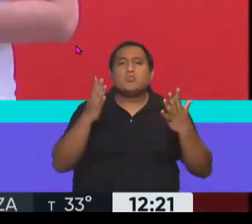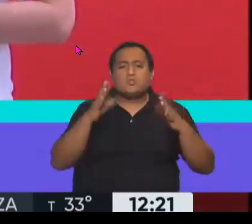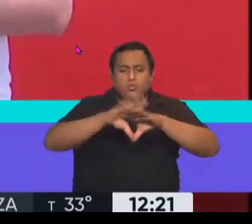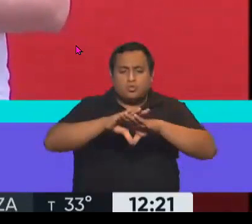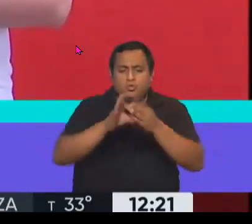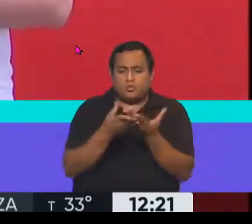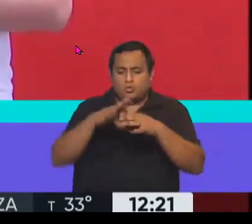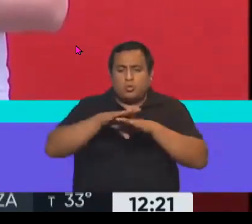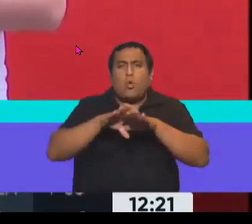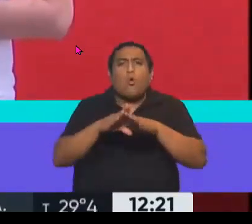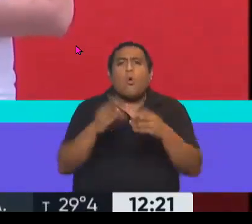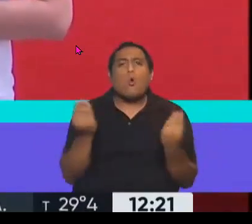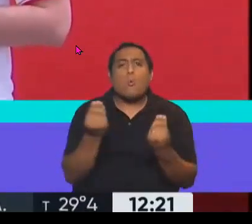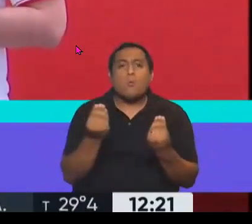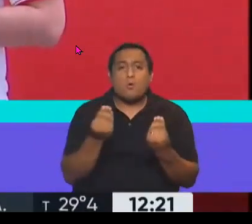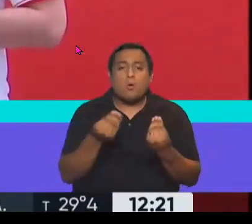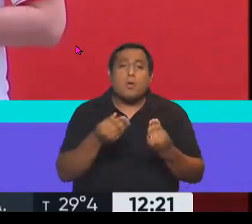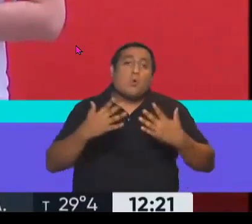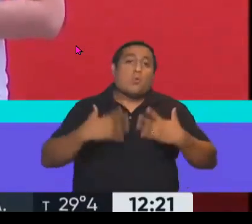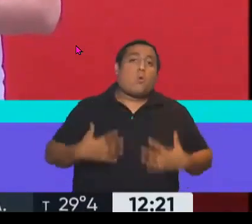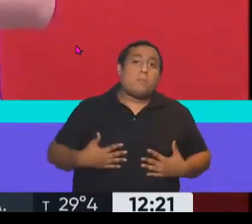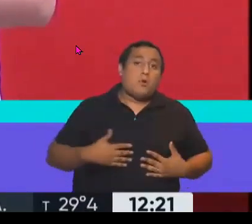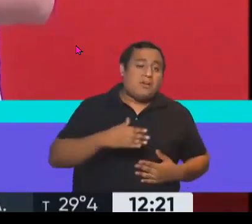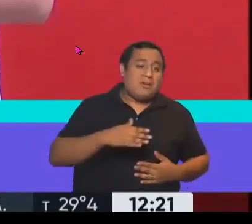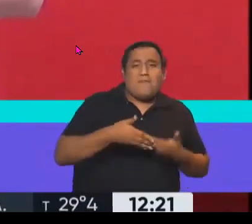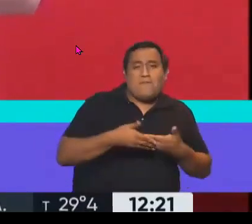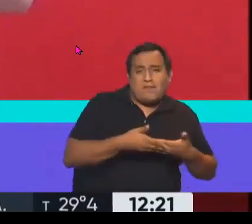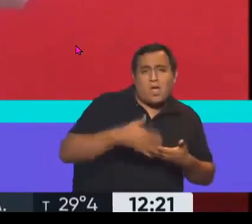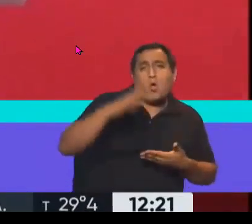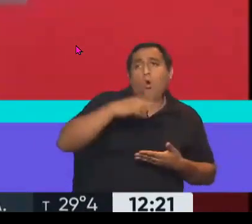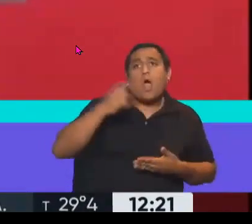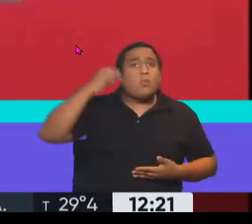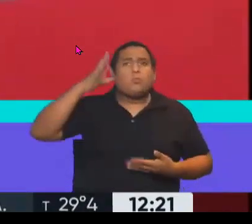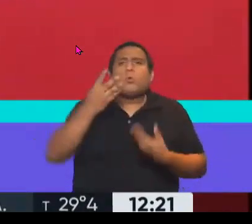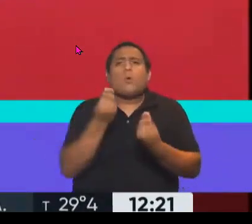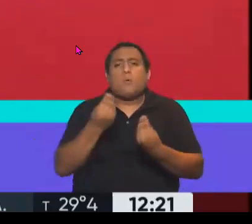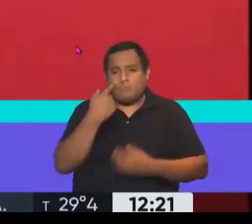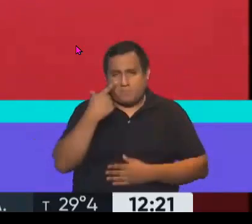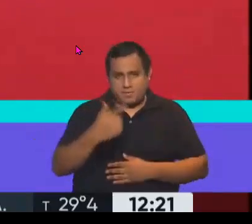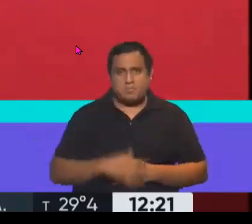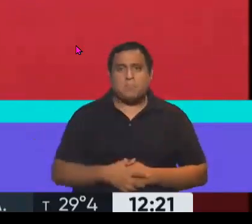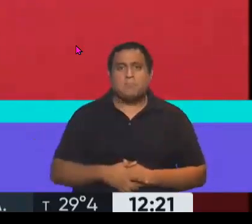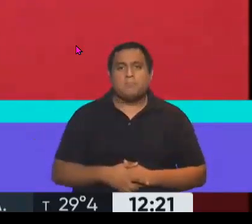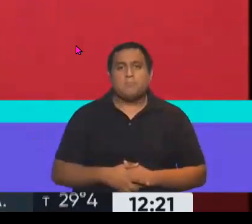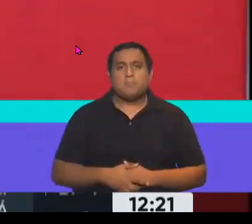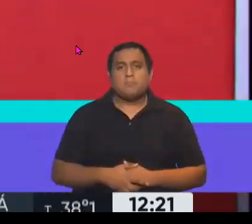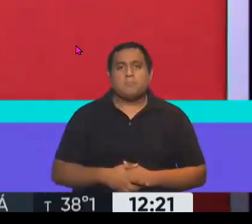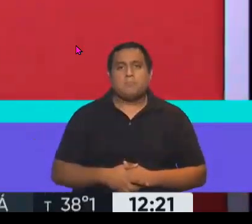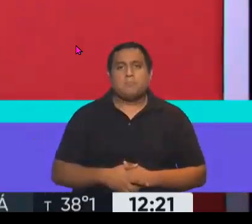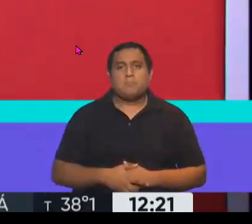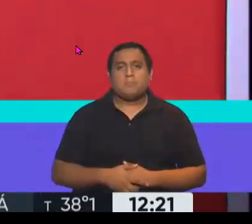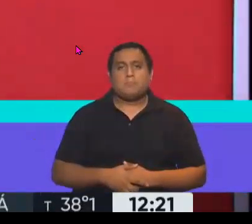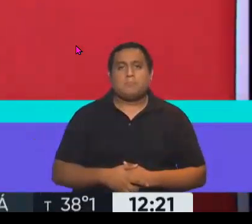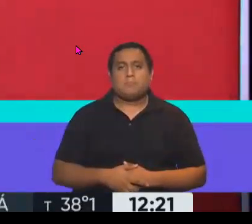manos para ejercer la presión, ya sea sobre el cuerpo de un menor, de un bebé o de un adulto. ¿Nos podrías mostrar a cámara cómo es? Perfecto, sí.